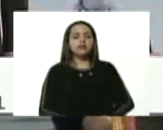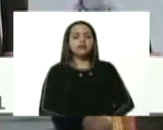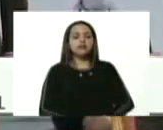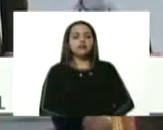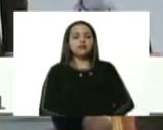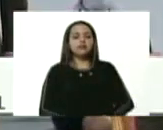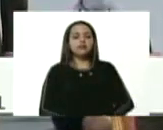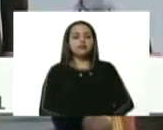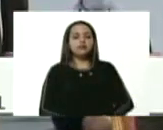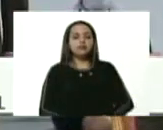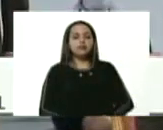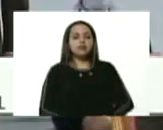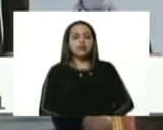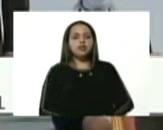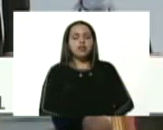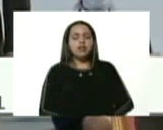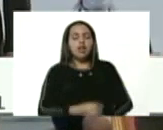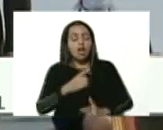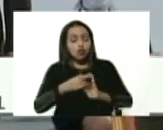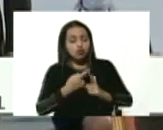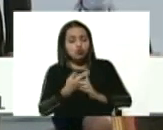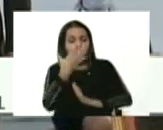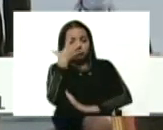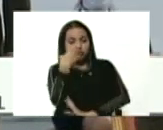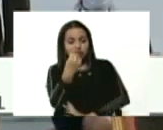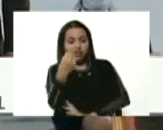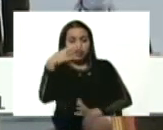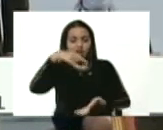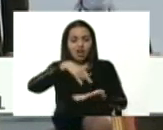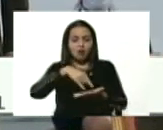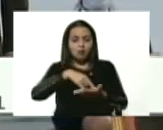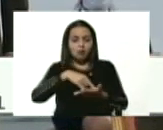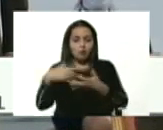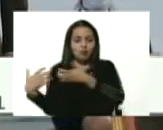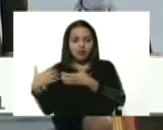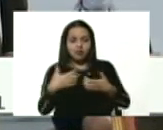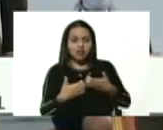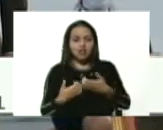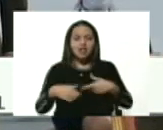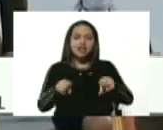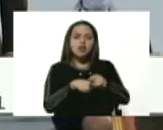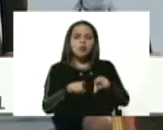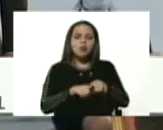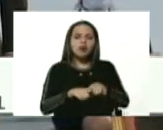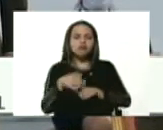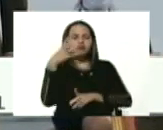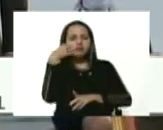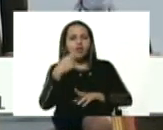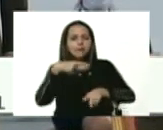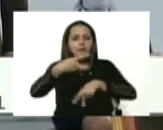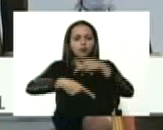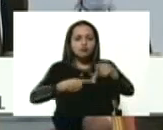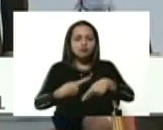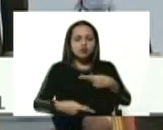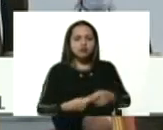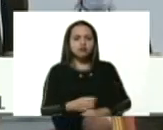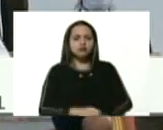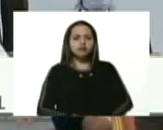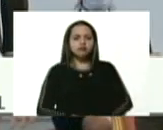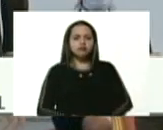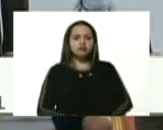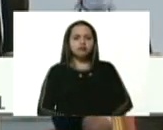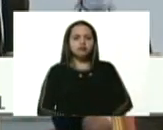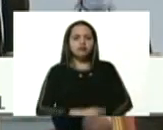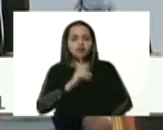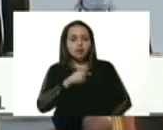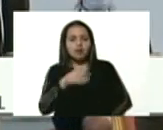Así que entender la batalla de Carabobo es entender el proceso que nos llevó a ella, es